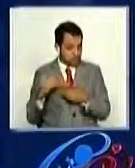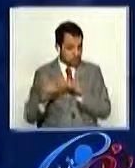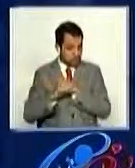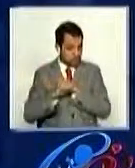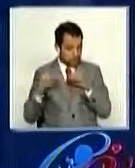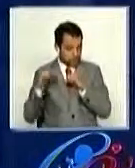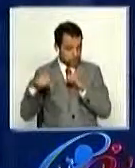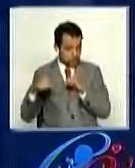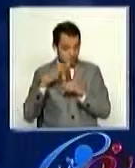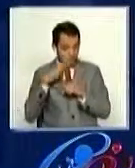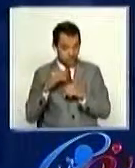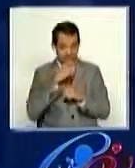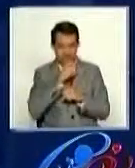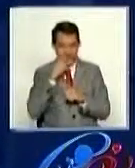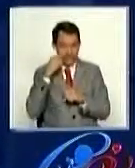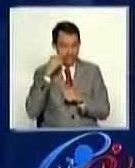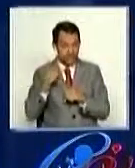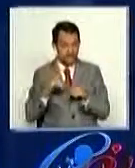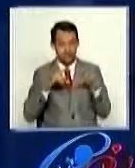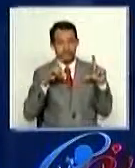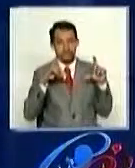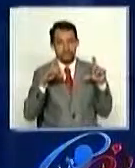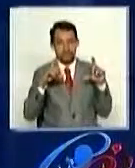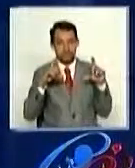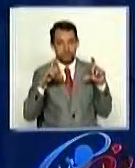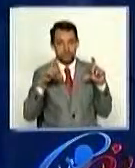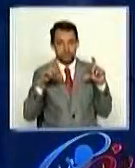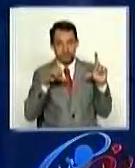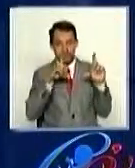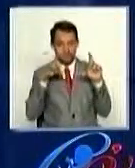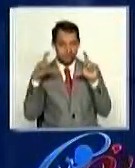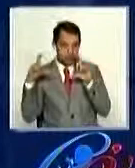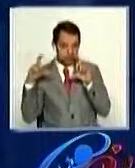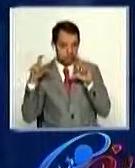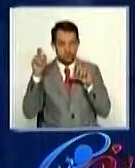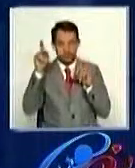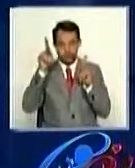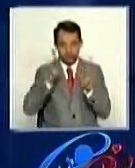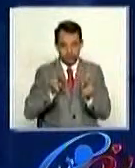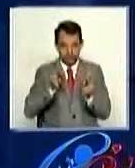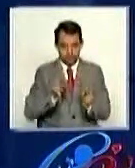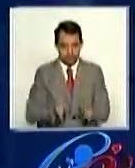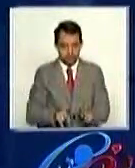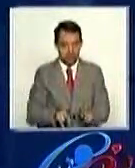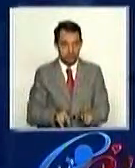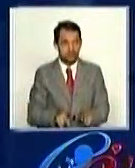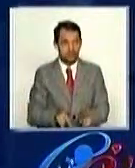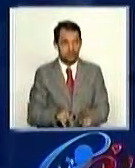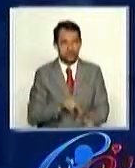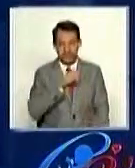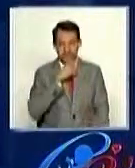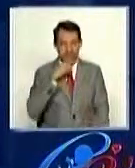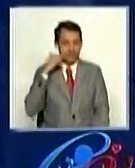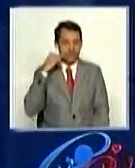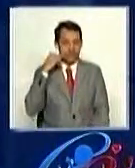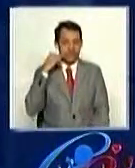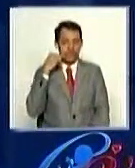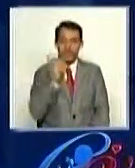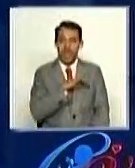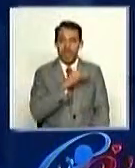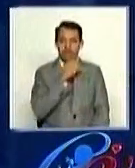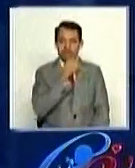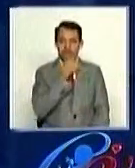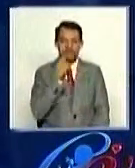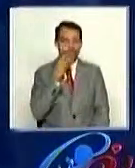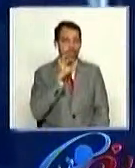aquí a la clínica y que ahora vamos a mostrar la radiografía final. Esta paciente es una paciente sin dientes y